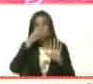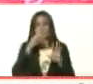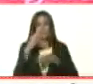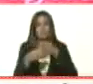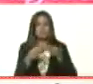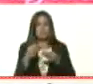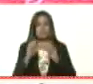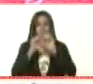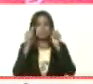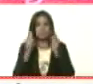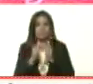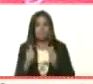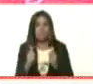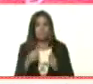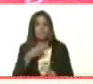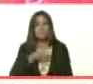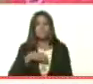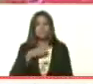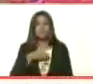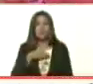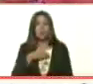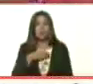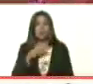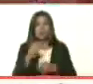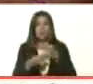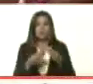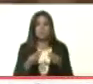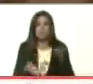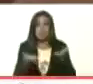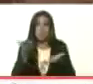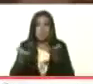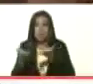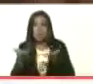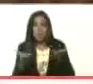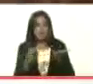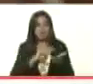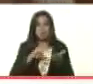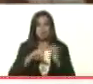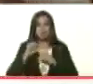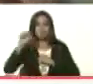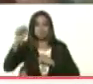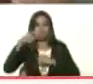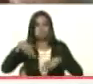del sistema de misiones y grandes misiones y hacíamos un balance, somos unos campeones mundiales.